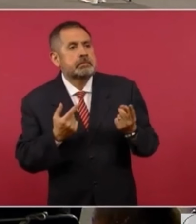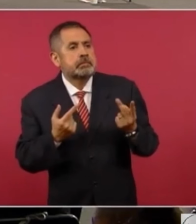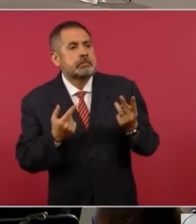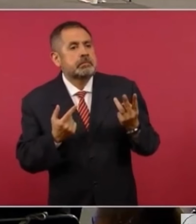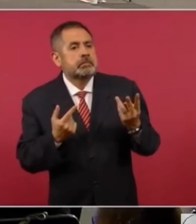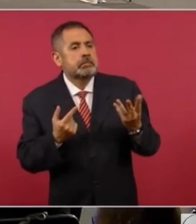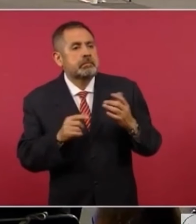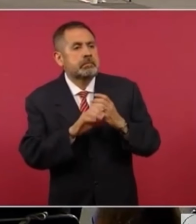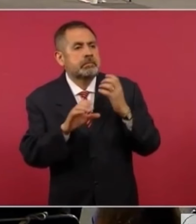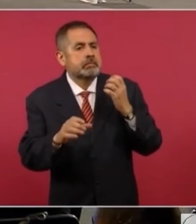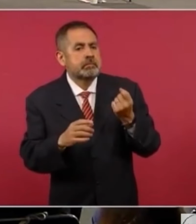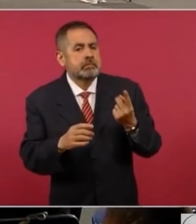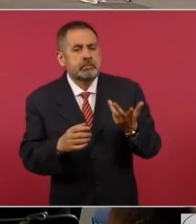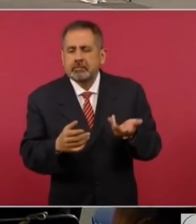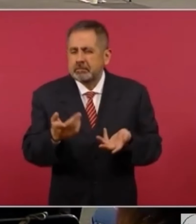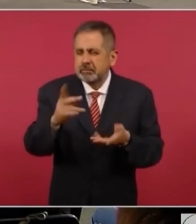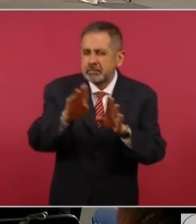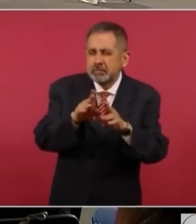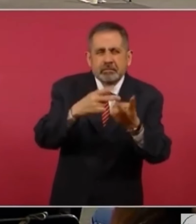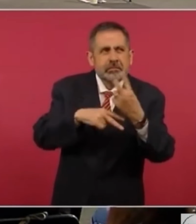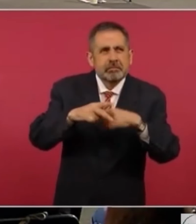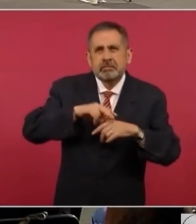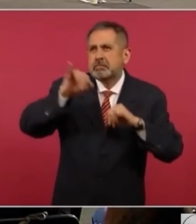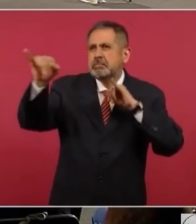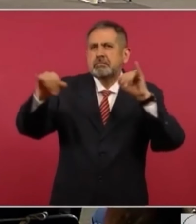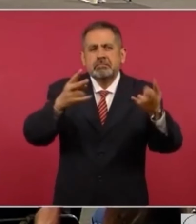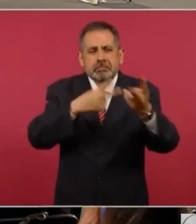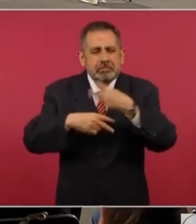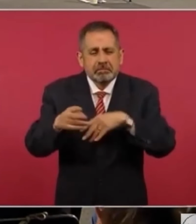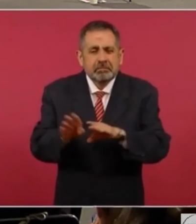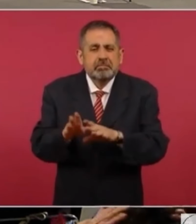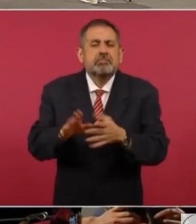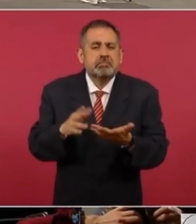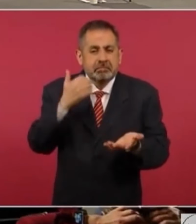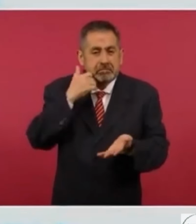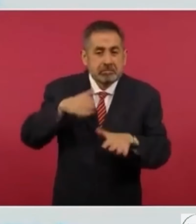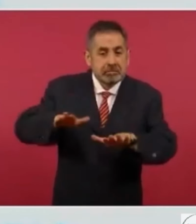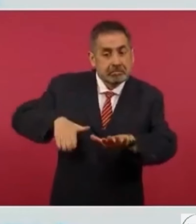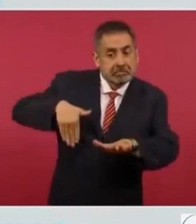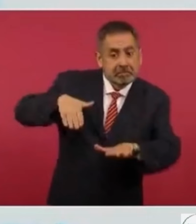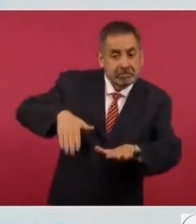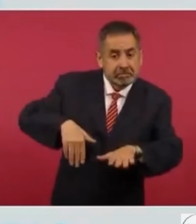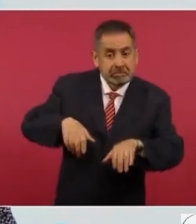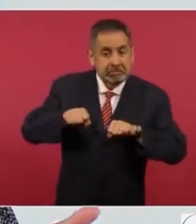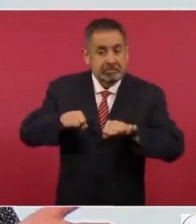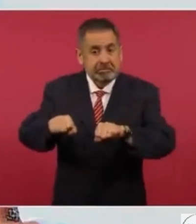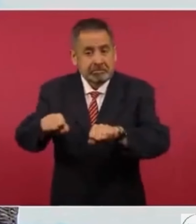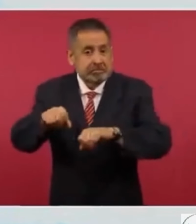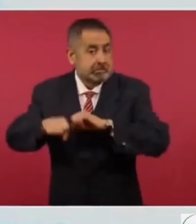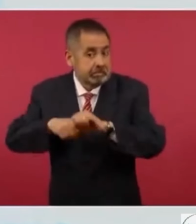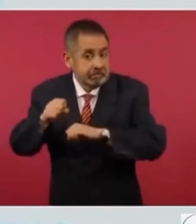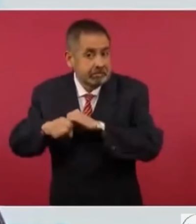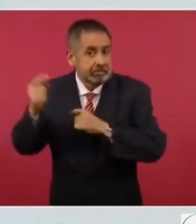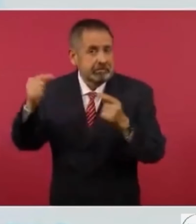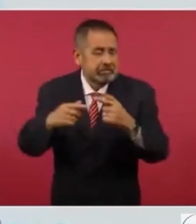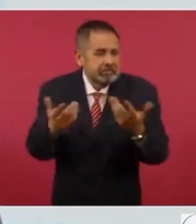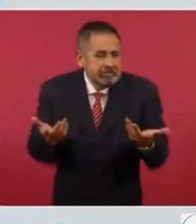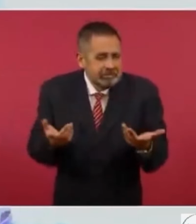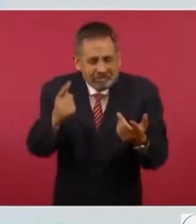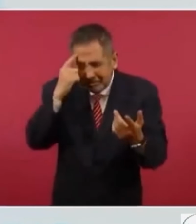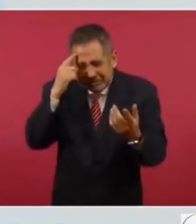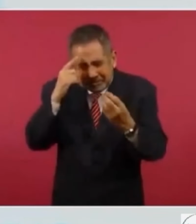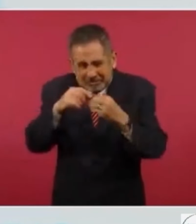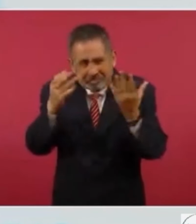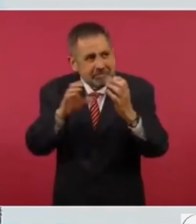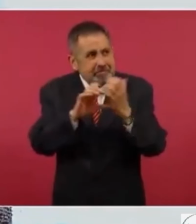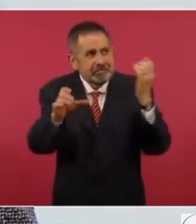en qué querían que vinieran las personas del interior de la República, en patines, patineta, bicicleta. Bueno, la